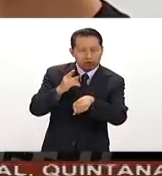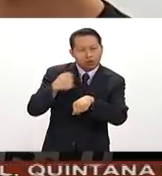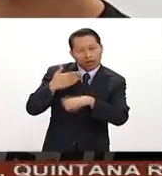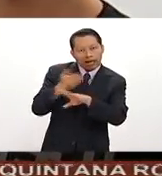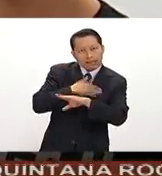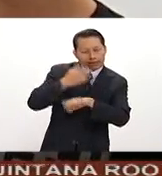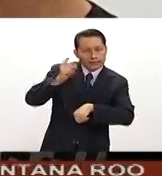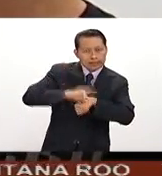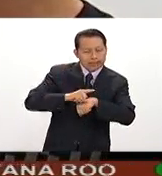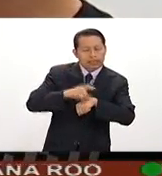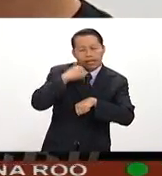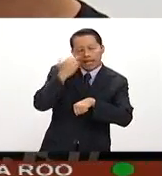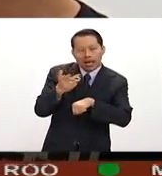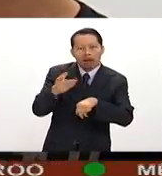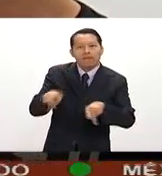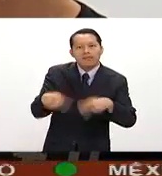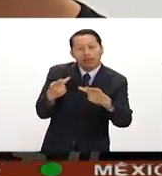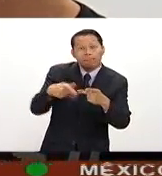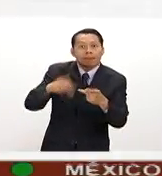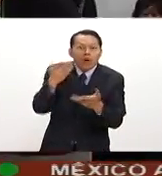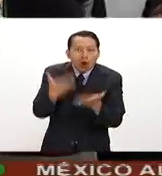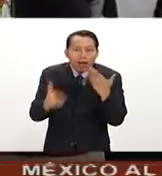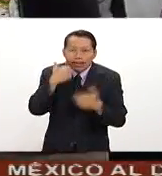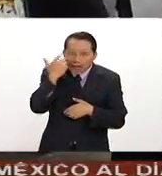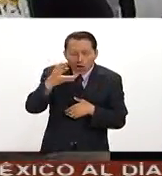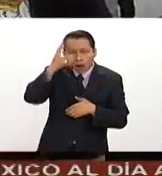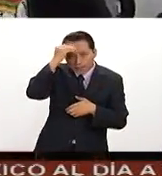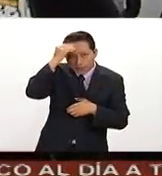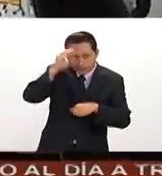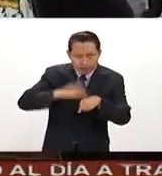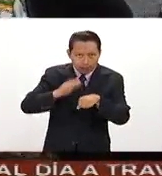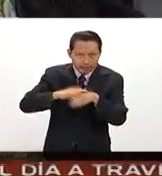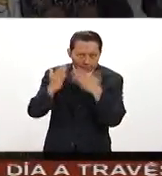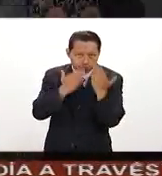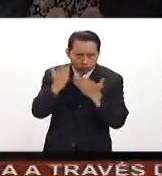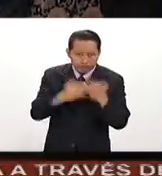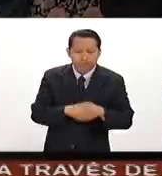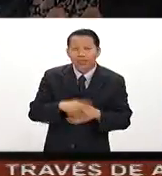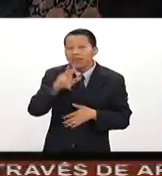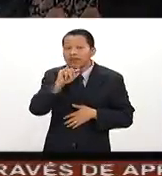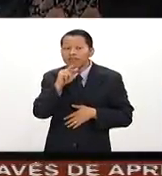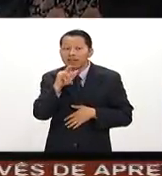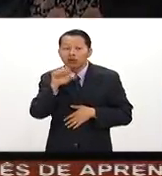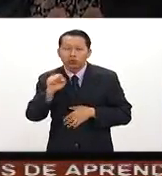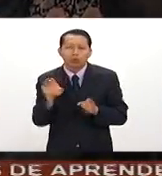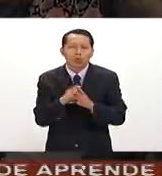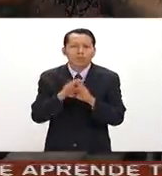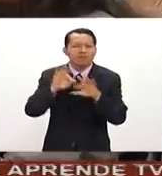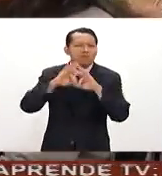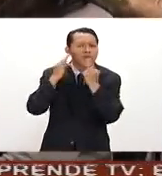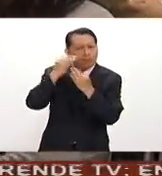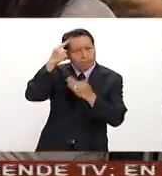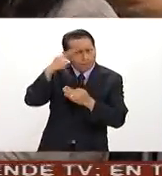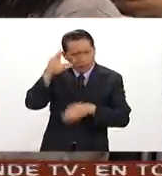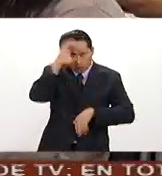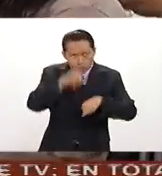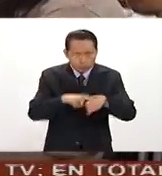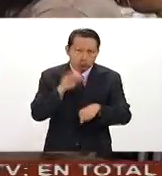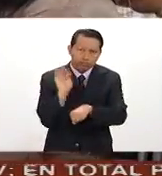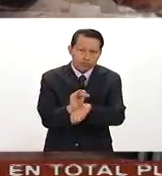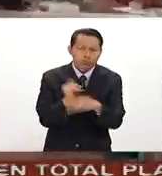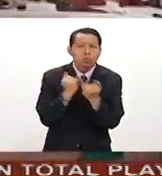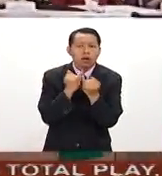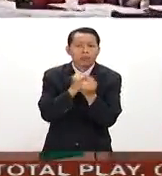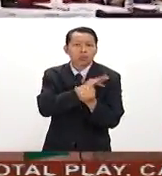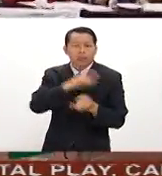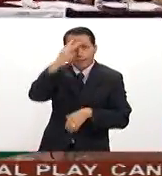idea de estudiar bordado en alta costura. Vaivémonos es un mecanismo para conservar nuestra cultura y poner en